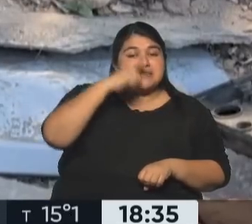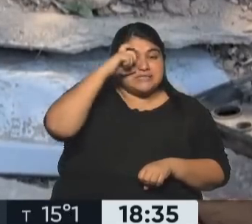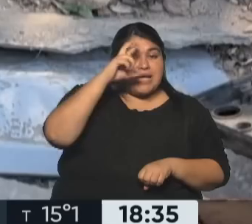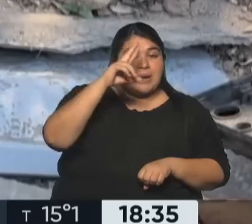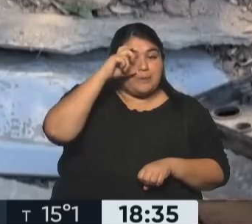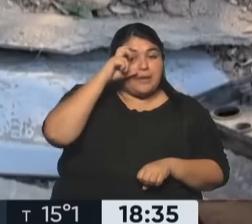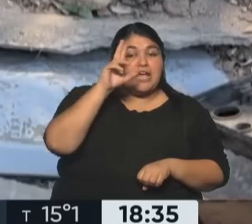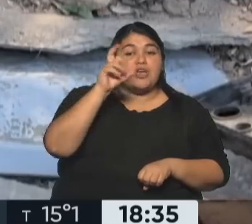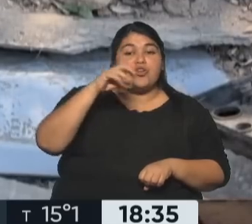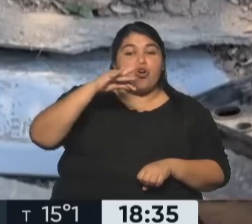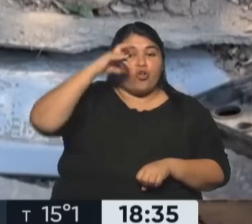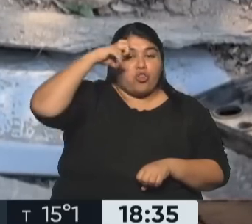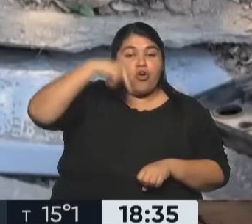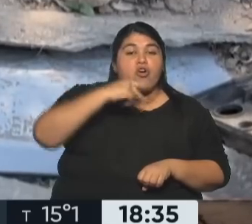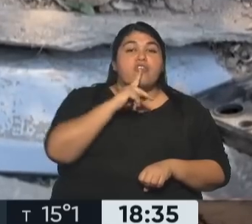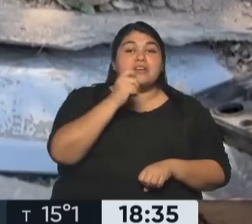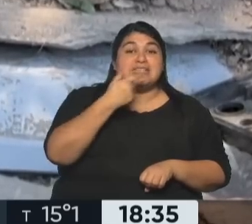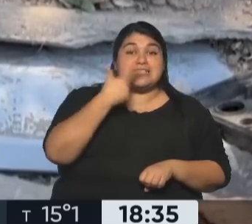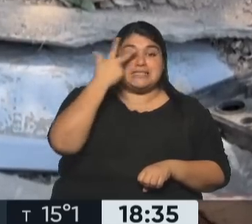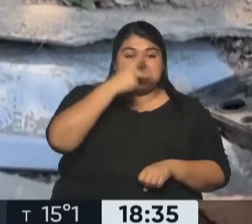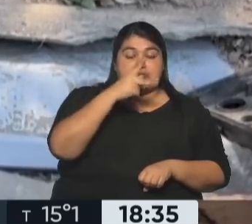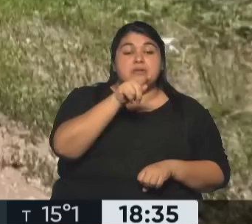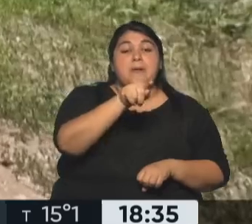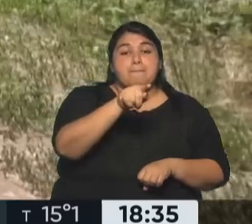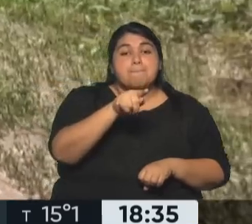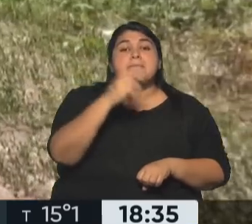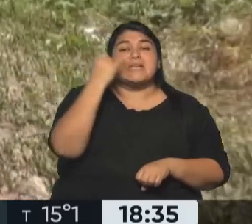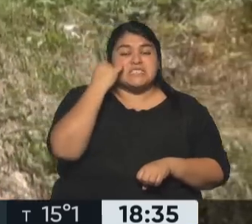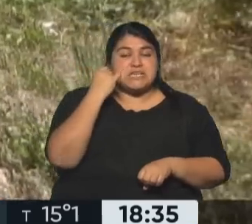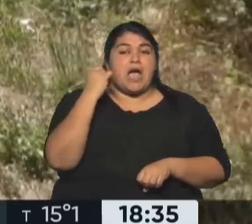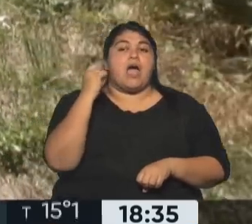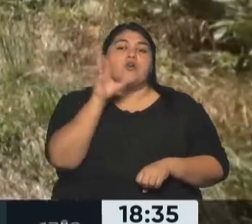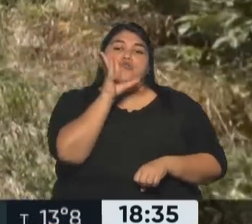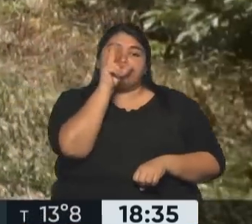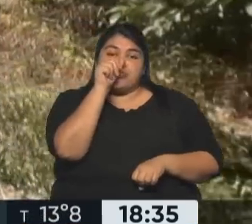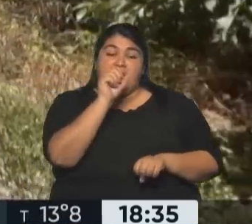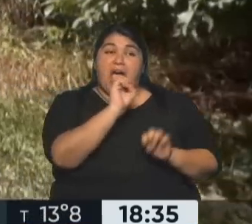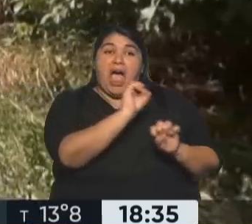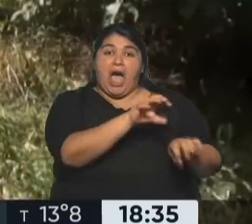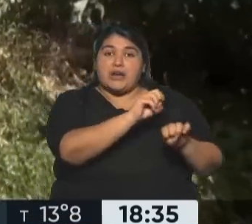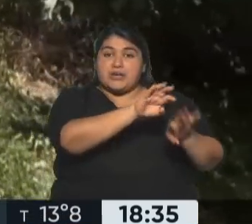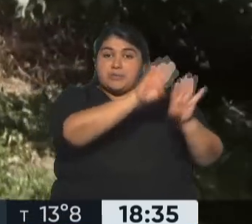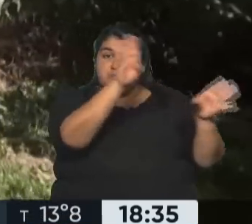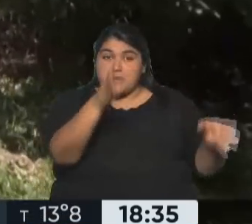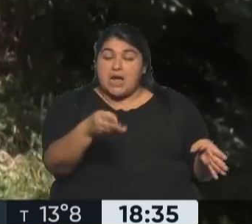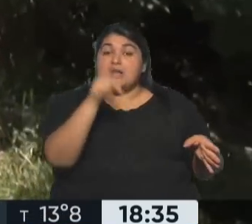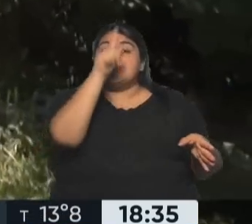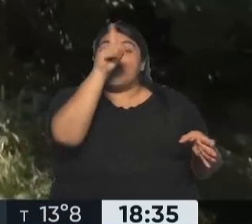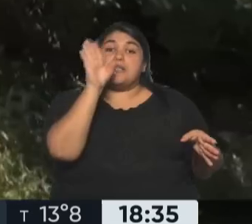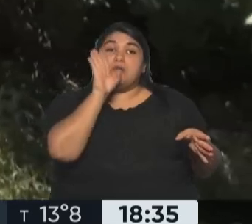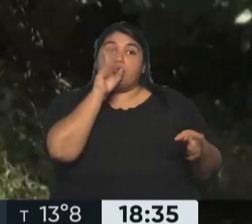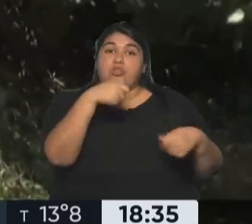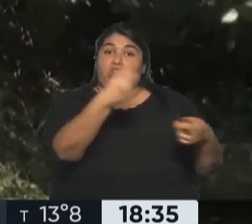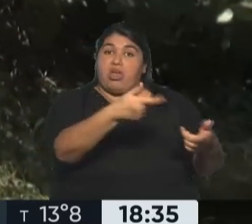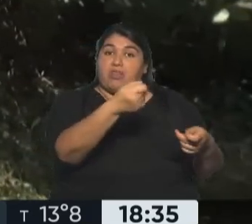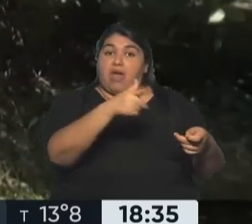del país. Por otra parte, tenemos que decir que Rusia destruyó un gran depósito de armas suministradas por Estados Unidos y los países